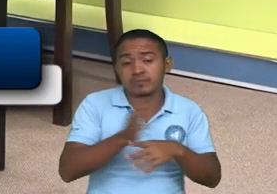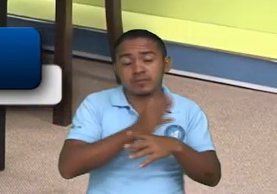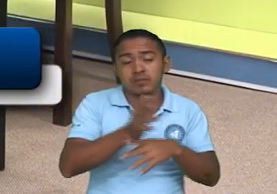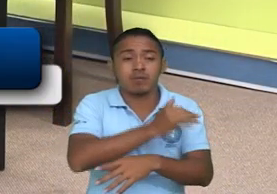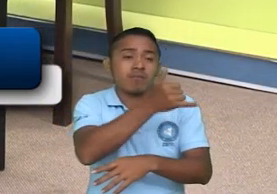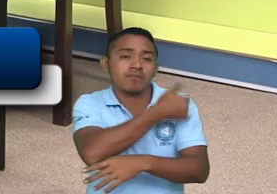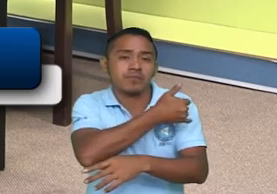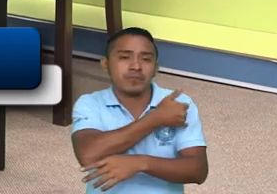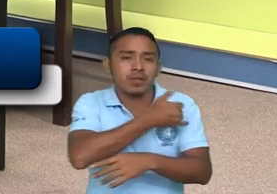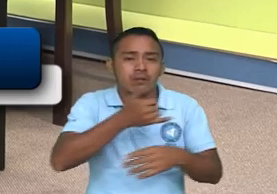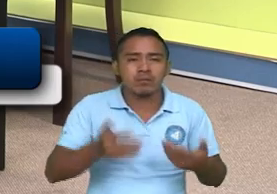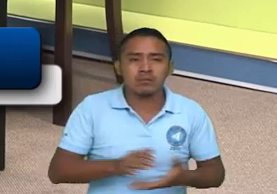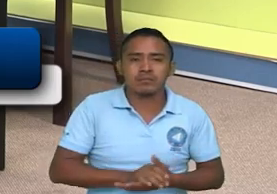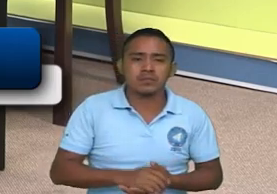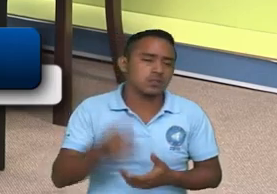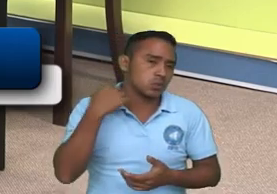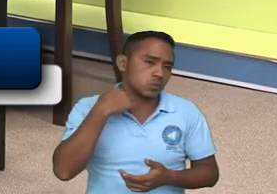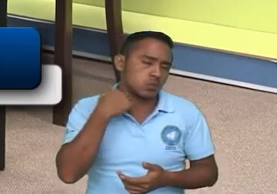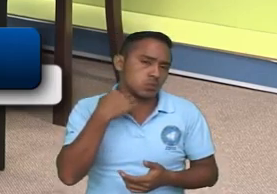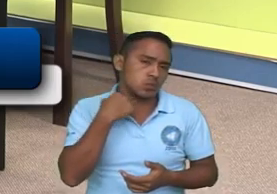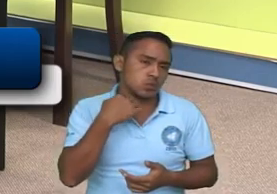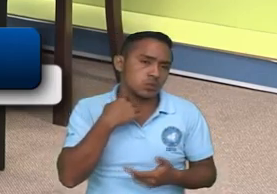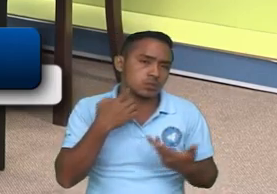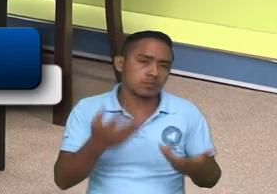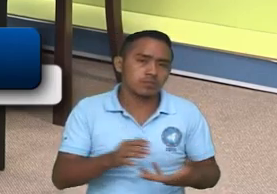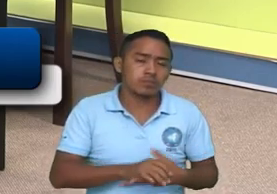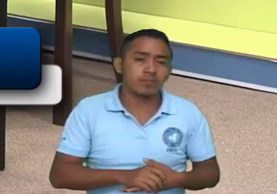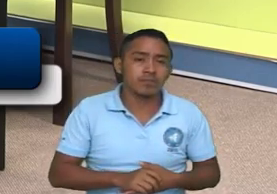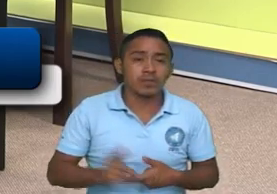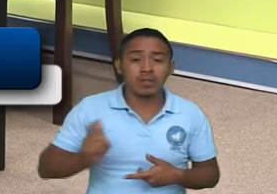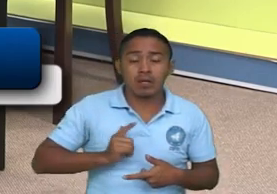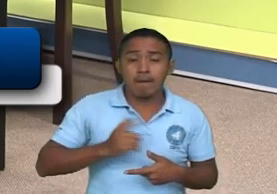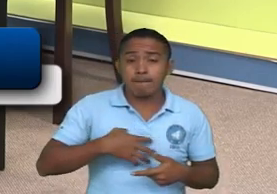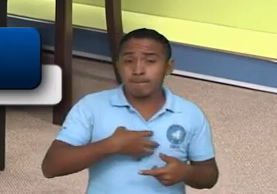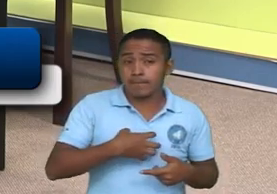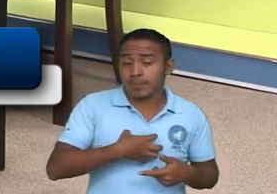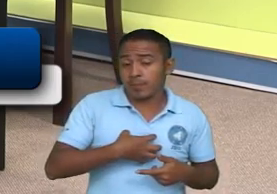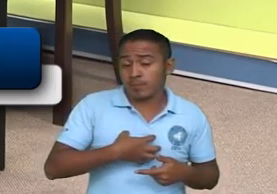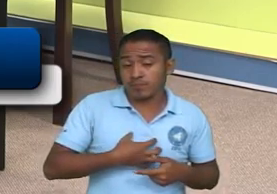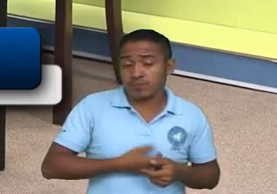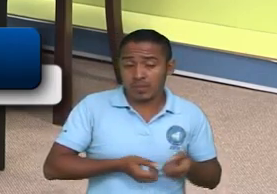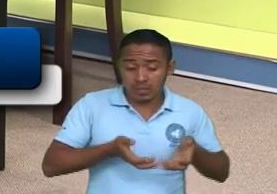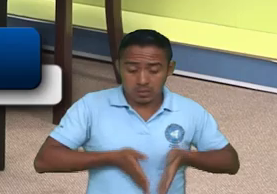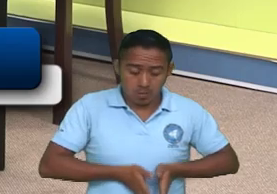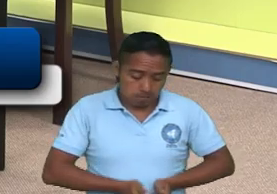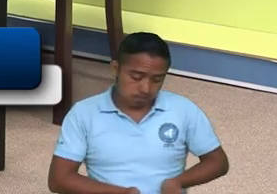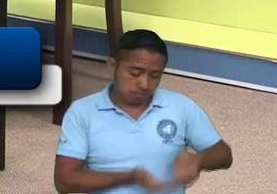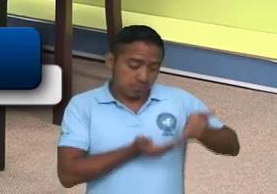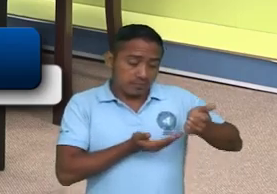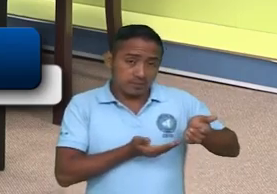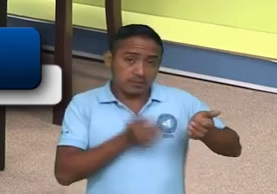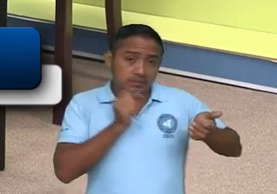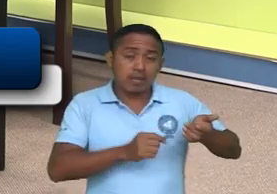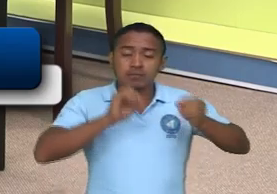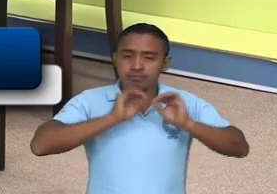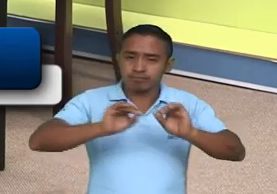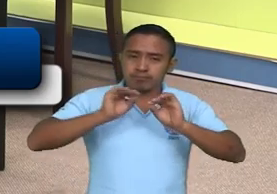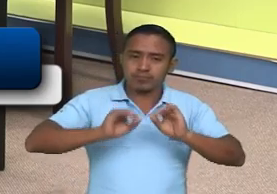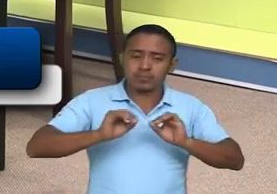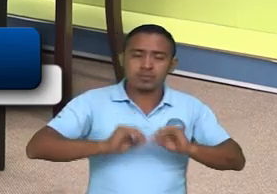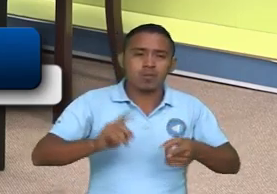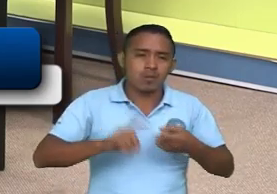lactante, nosotros siempre trabajamos en la parte de la consejería. La consejería a las madres adolescentes que se hace desde la atención